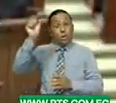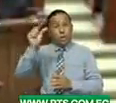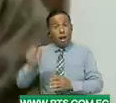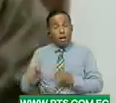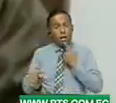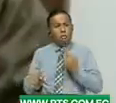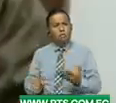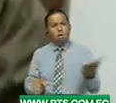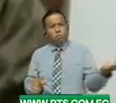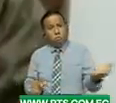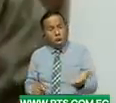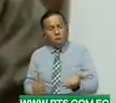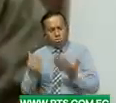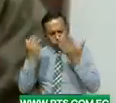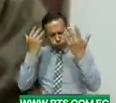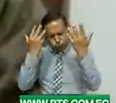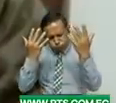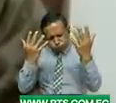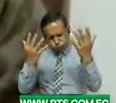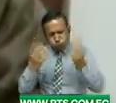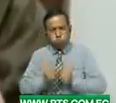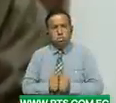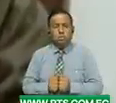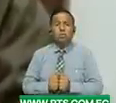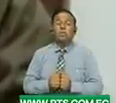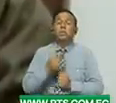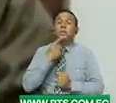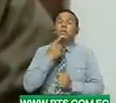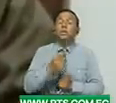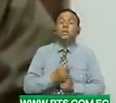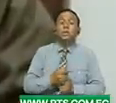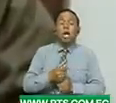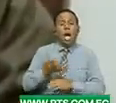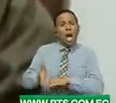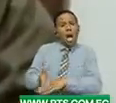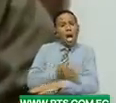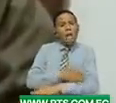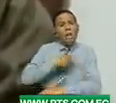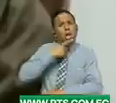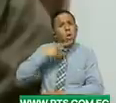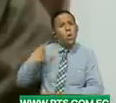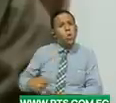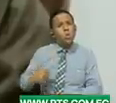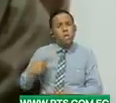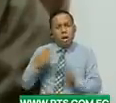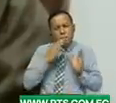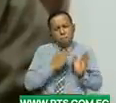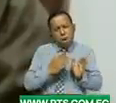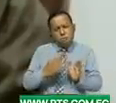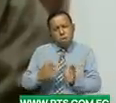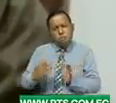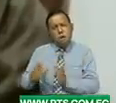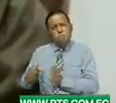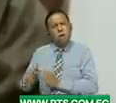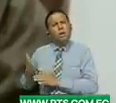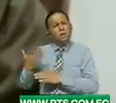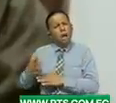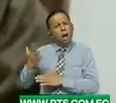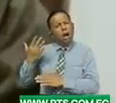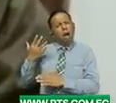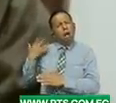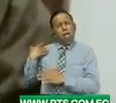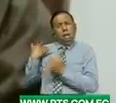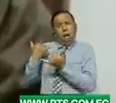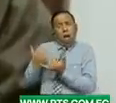ovación. Esta es una guerra que Rusia ha preparado durante mucho tiempo, durante décadas, y su objetivo final no